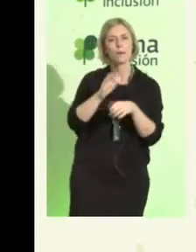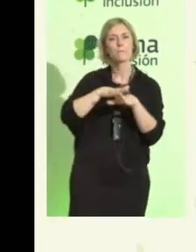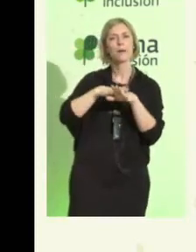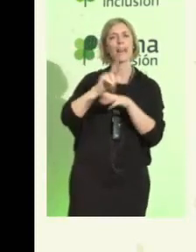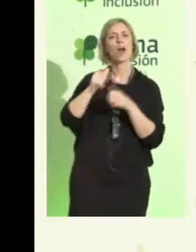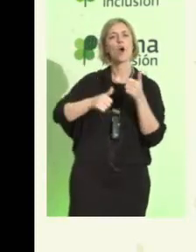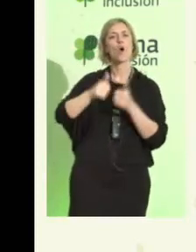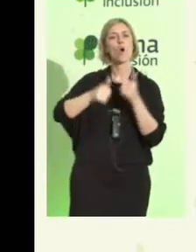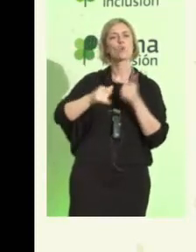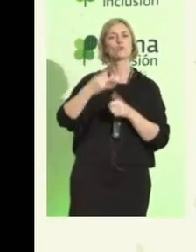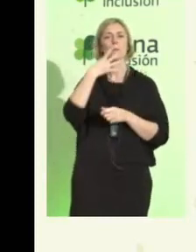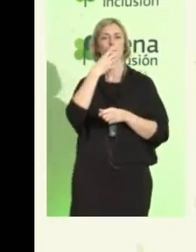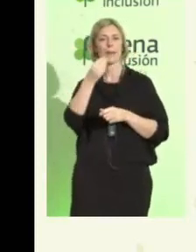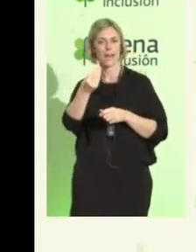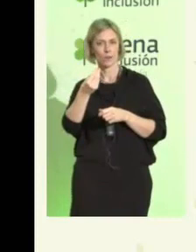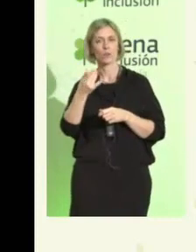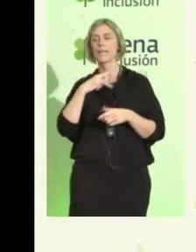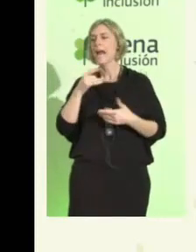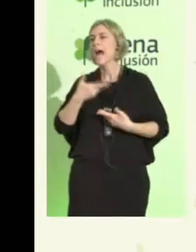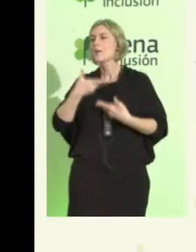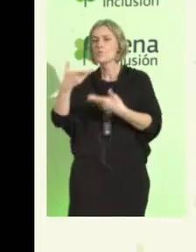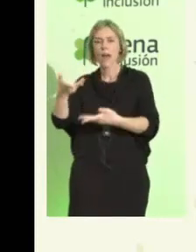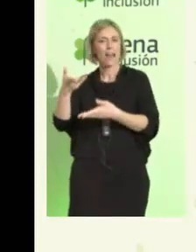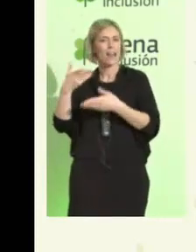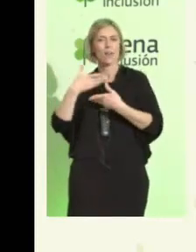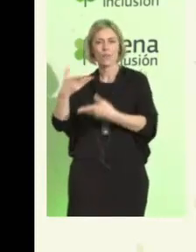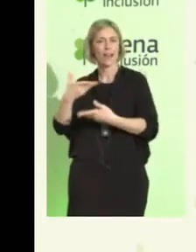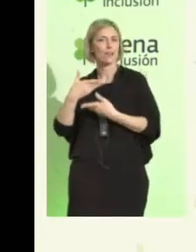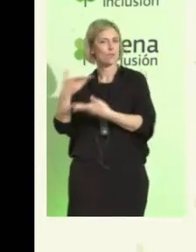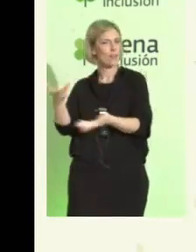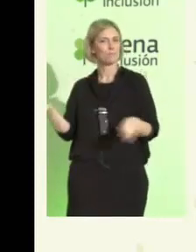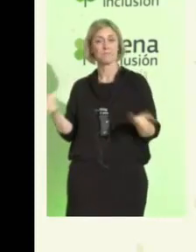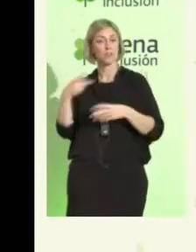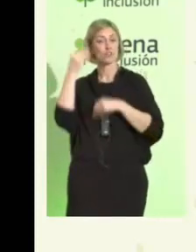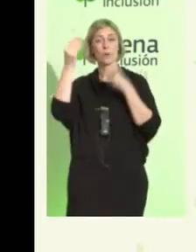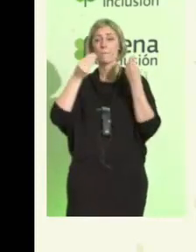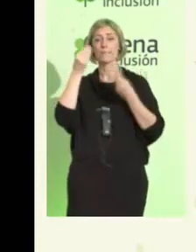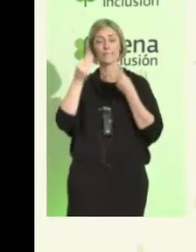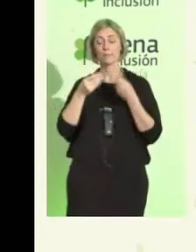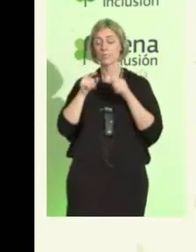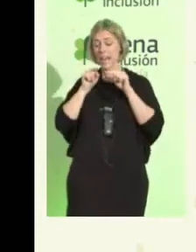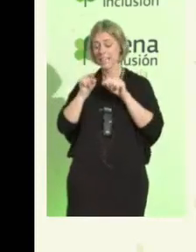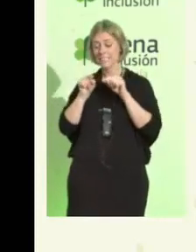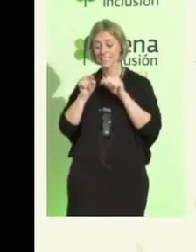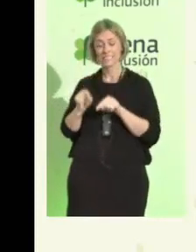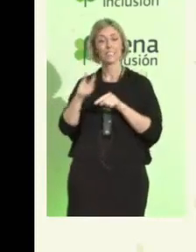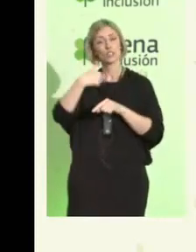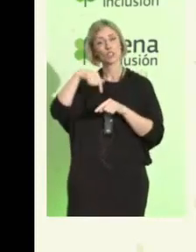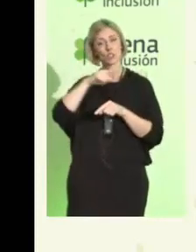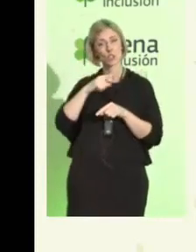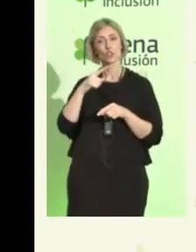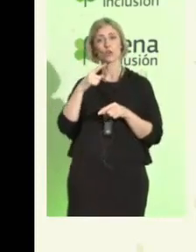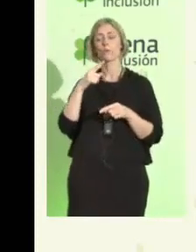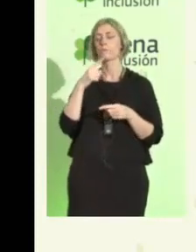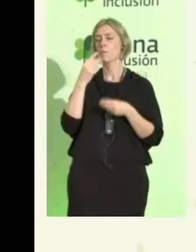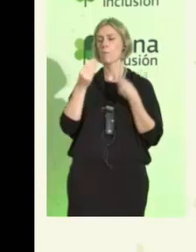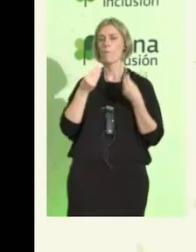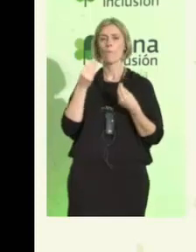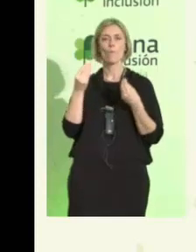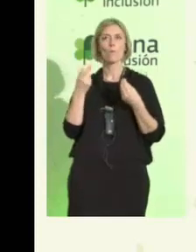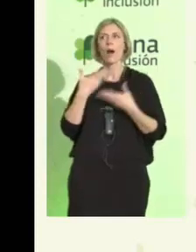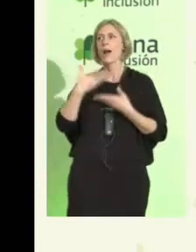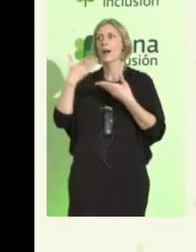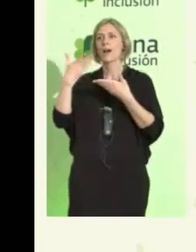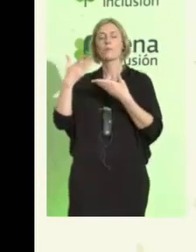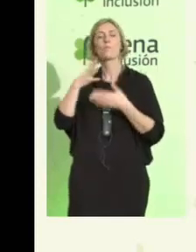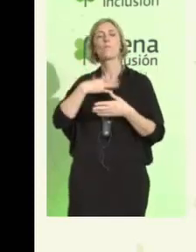ayudar a que eso ocurra. Y pensamos que así podemos ayudar a la gente a tener una vida en